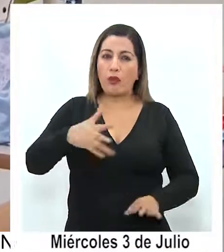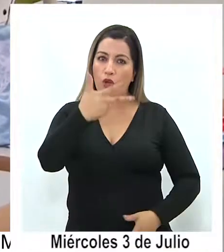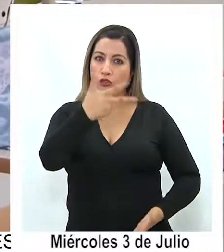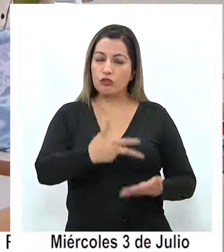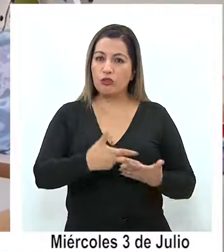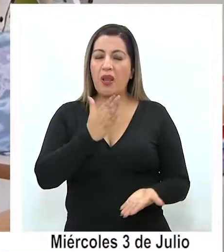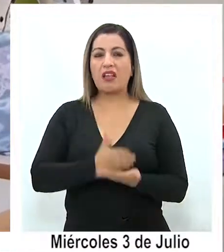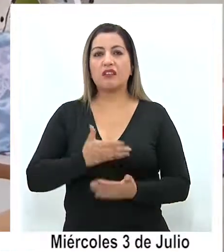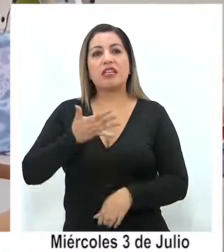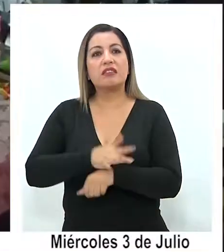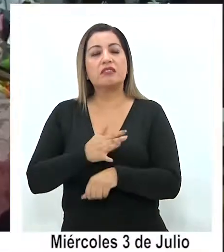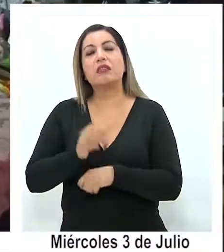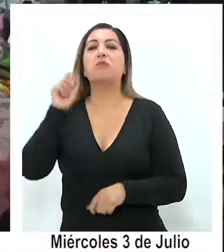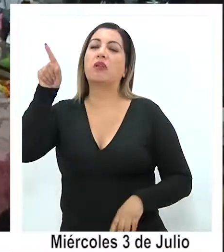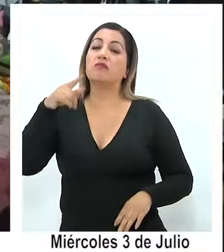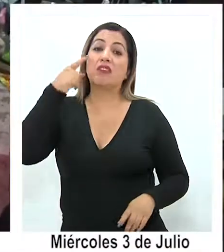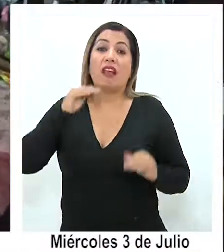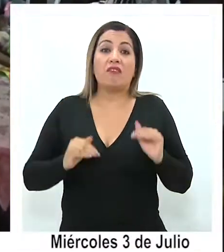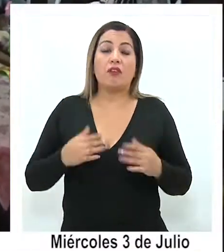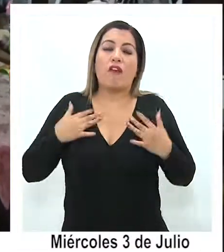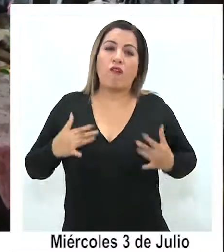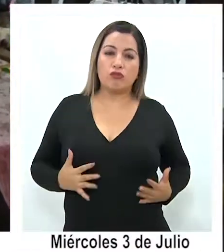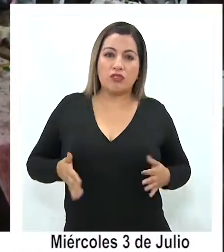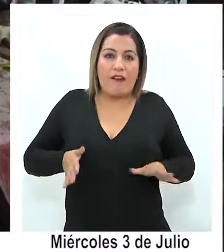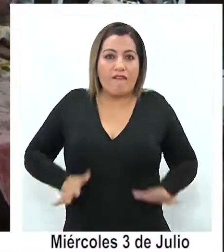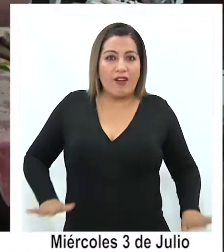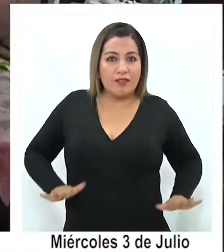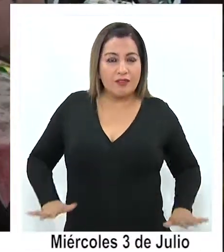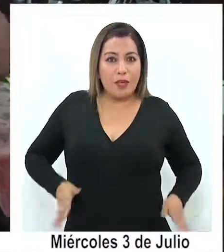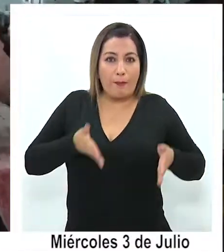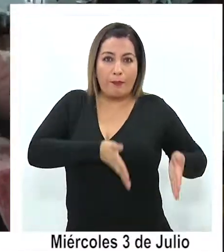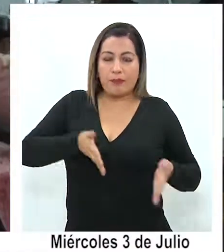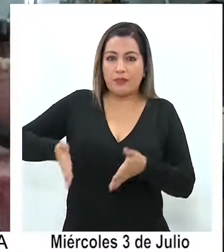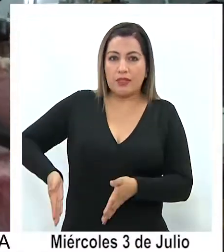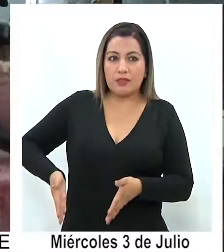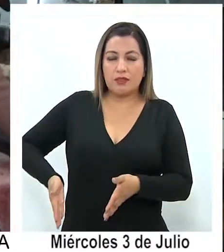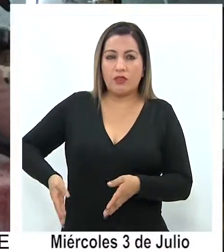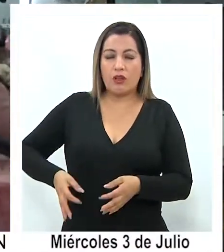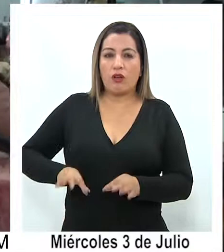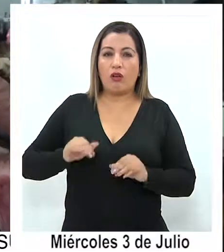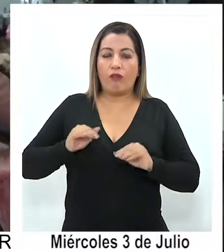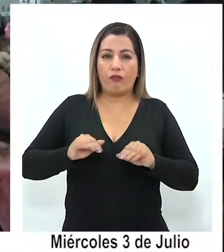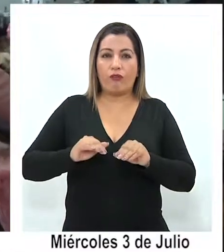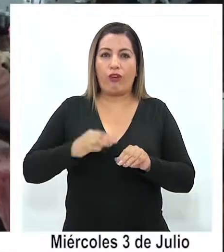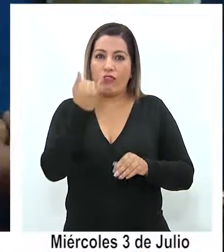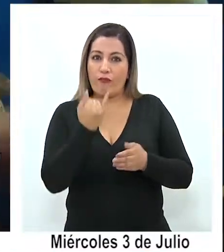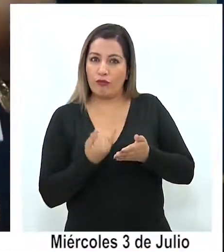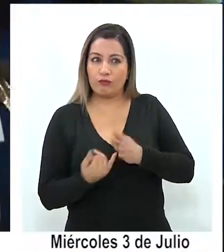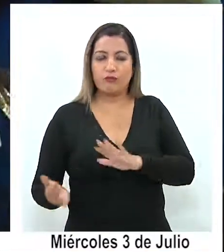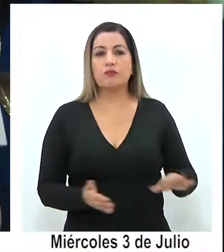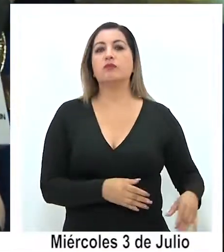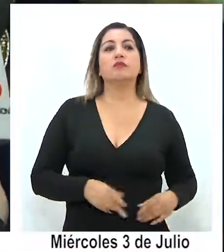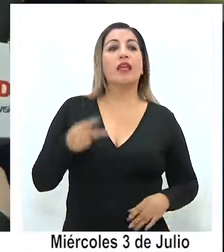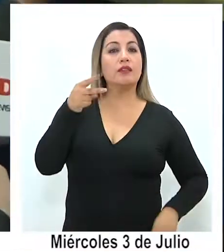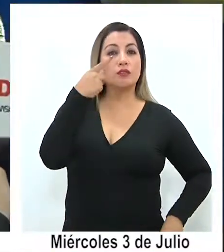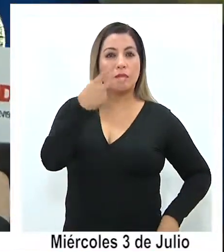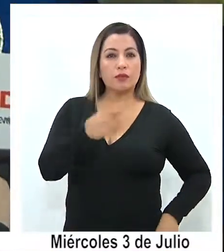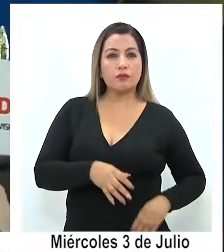mil y 15, mil pesos dependiendo si es blusa, falda, pantalón o bordados. Tengo cambiar esto, ¿ves?